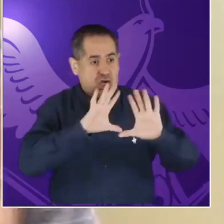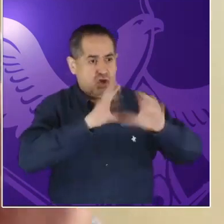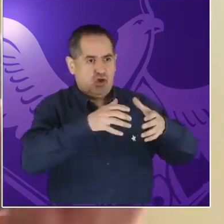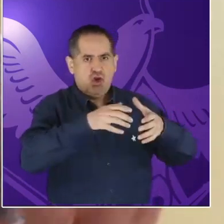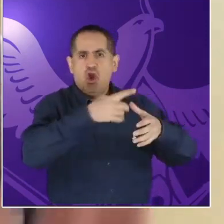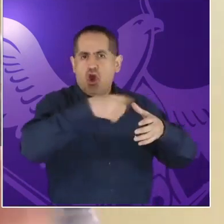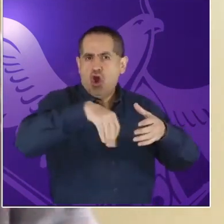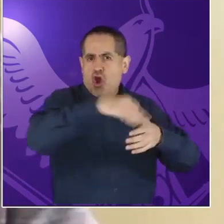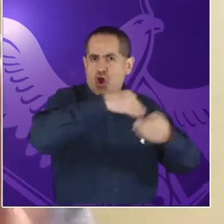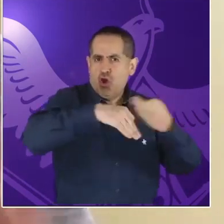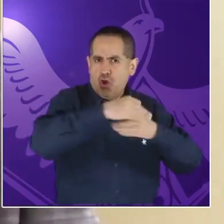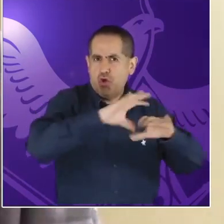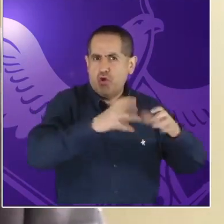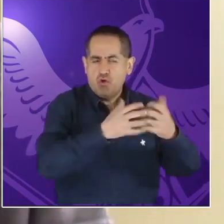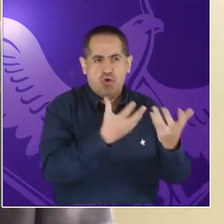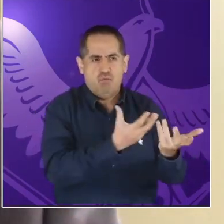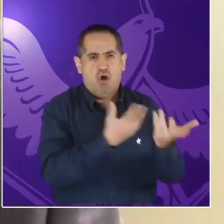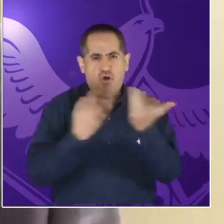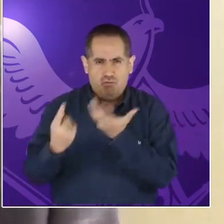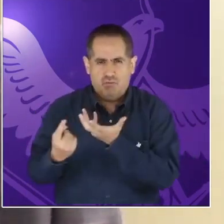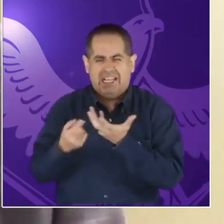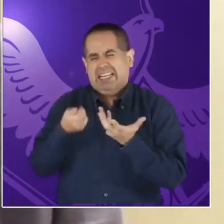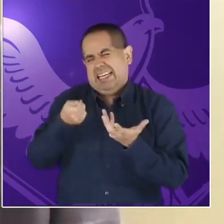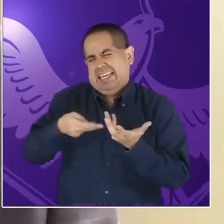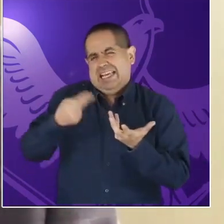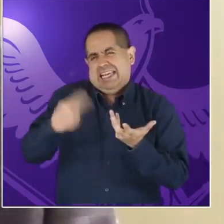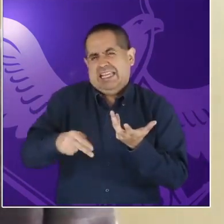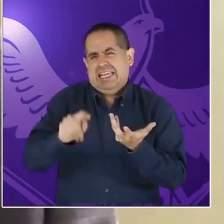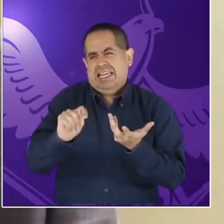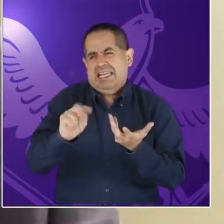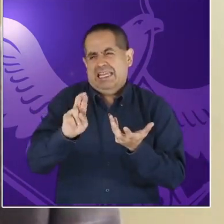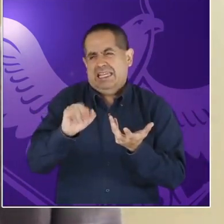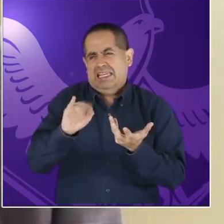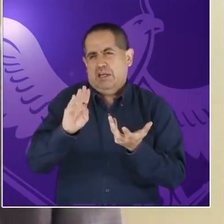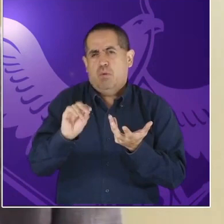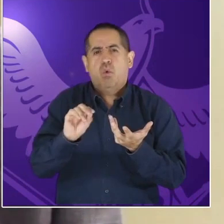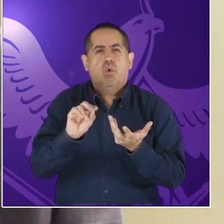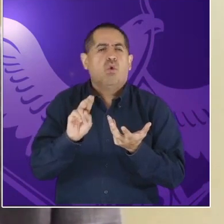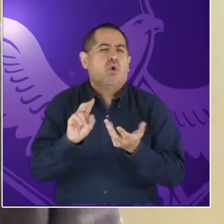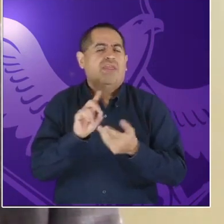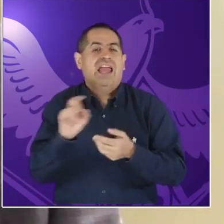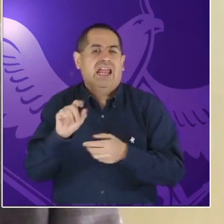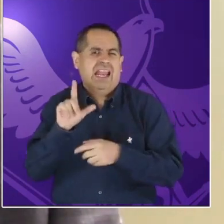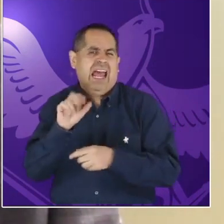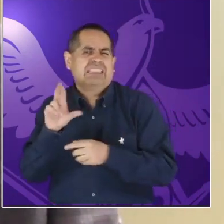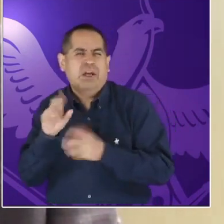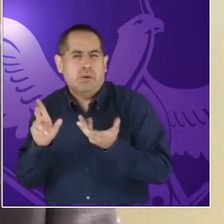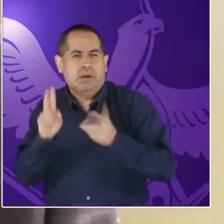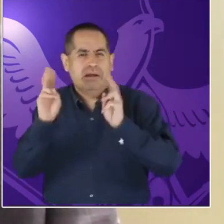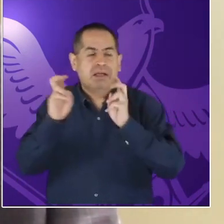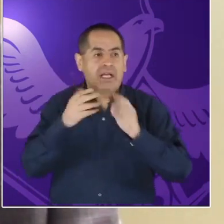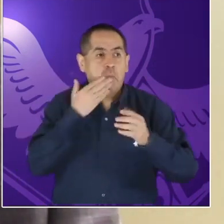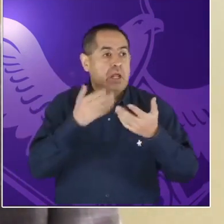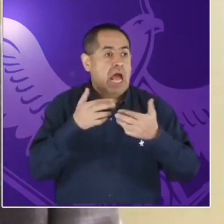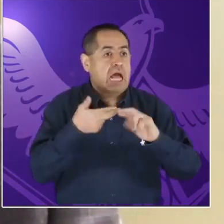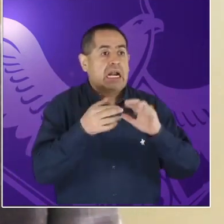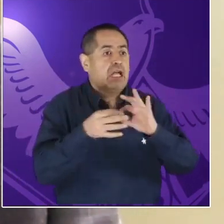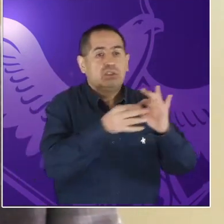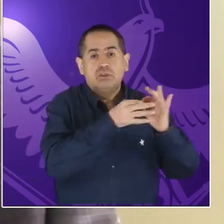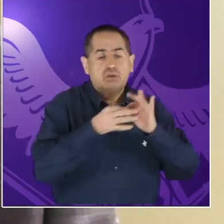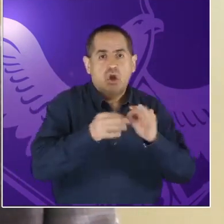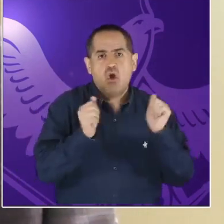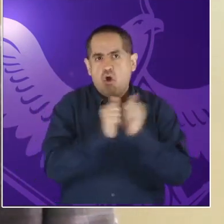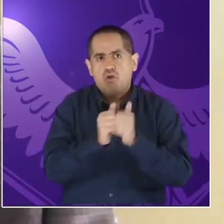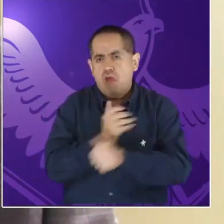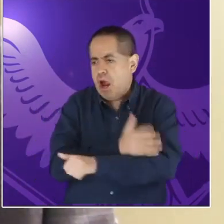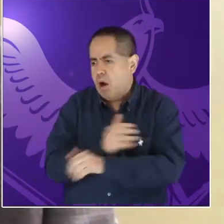esa, digamos, tribu, que en algún contexto se llama incluso tribu de Lázaro, tenemos una relación que